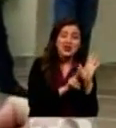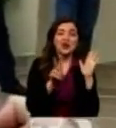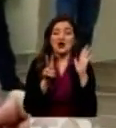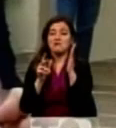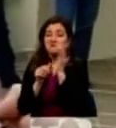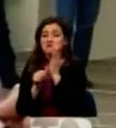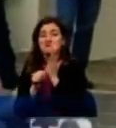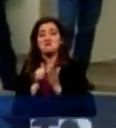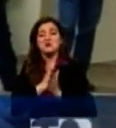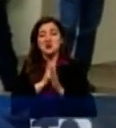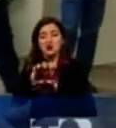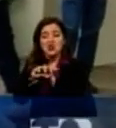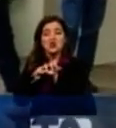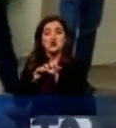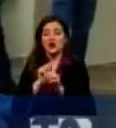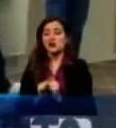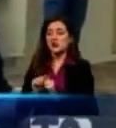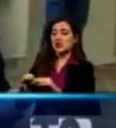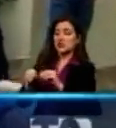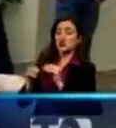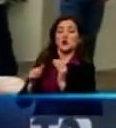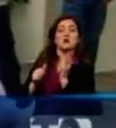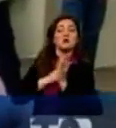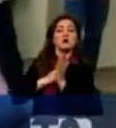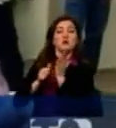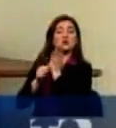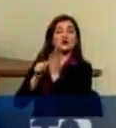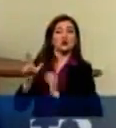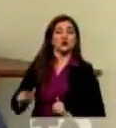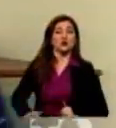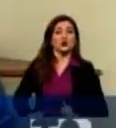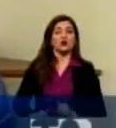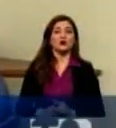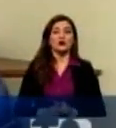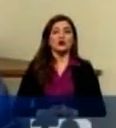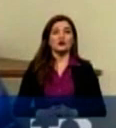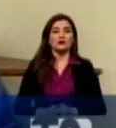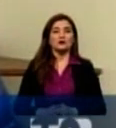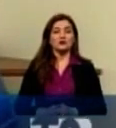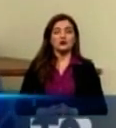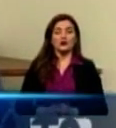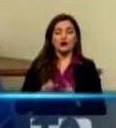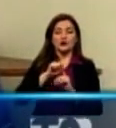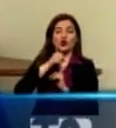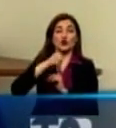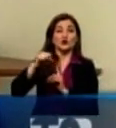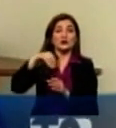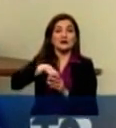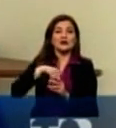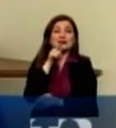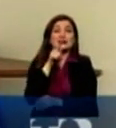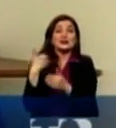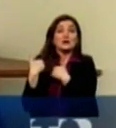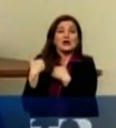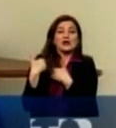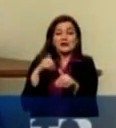al Ministerio de Agricultura, terrenos que pertenecen al Ministerio de Salud. Hay una situación interna que no definen quién tiene que hacer